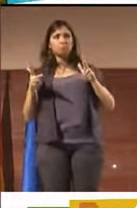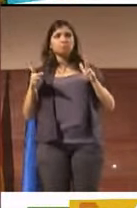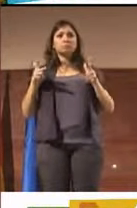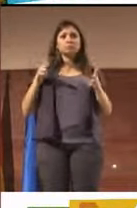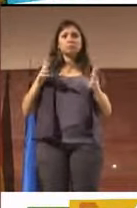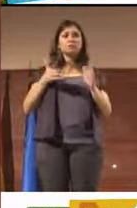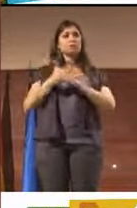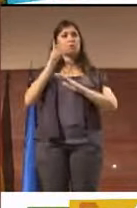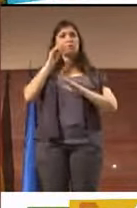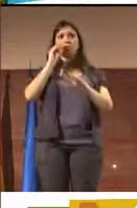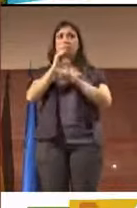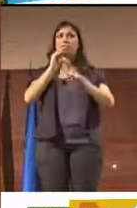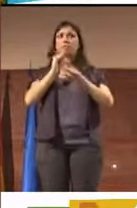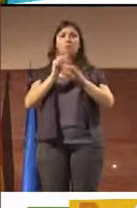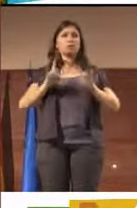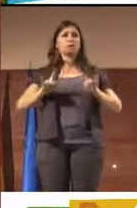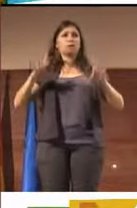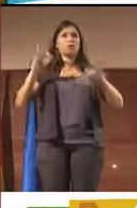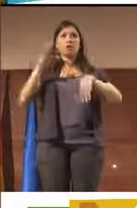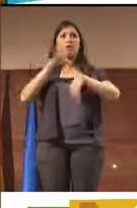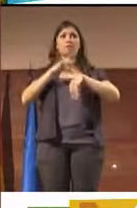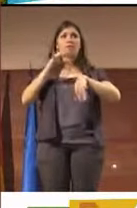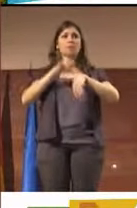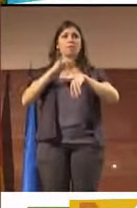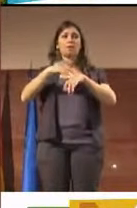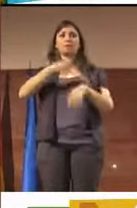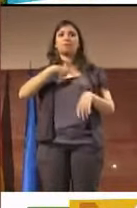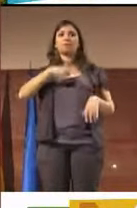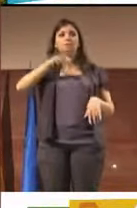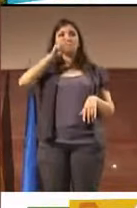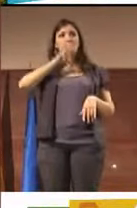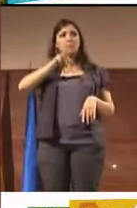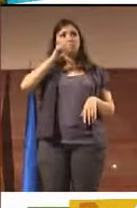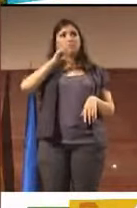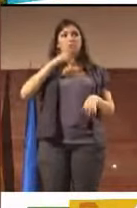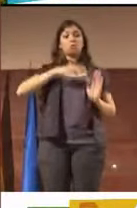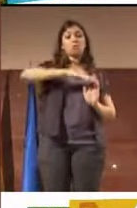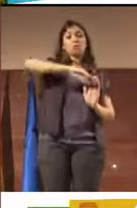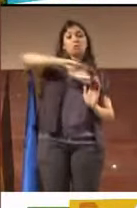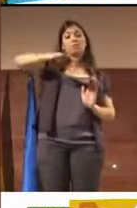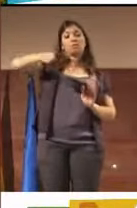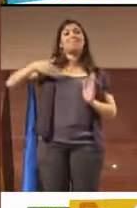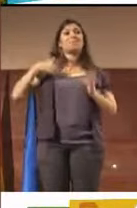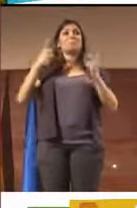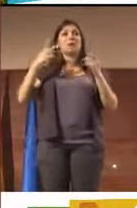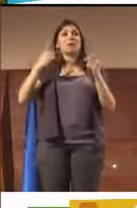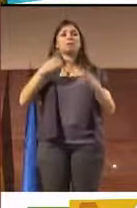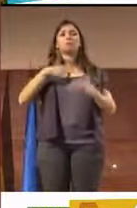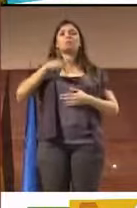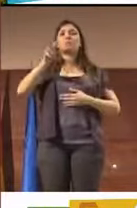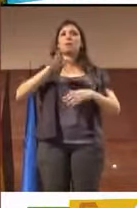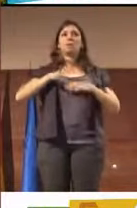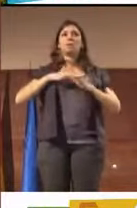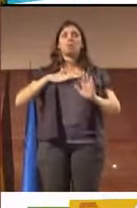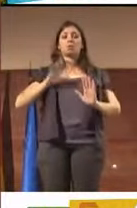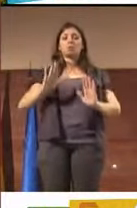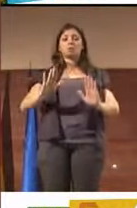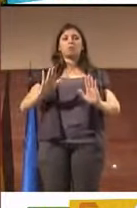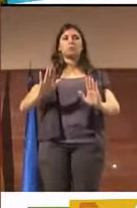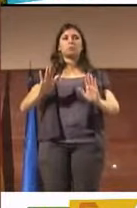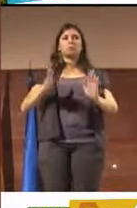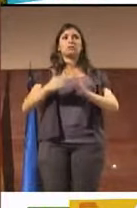contra resistencia, o gente que tiene enfermedades cardiorrespiratorias, que a lo mejor puede ser una buena técnica de conservación de energía. Y